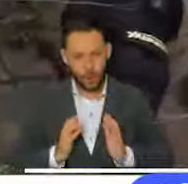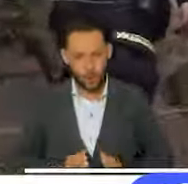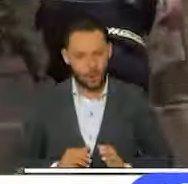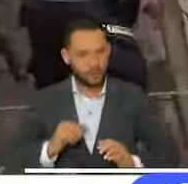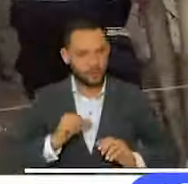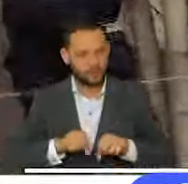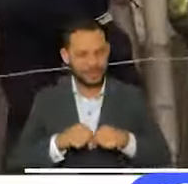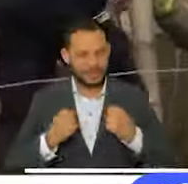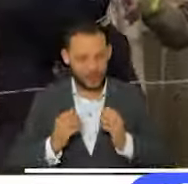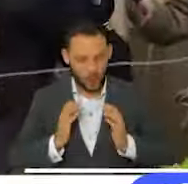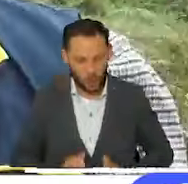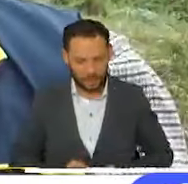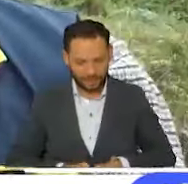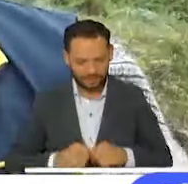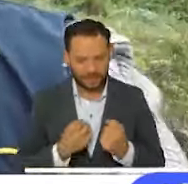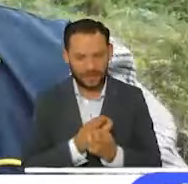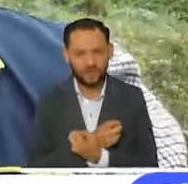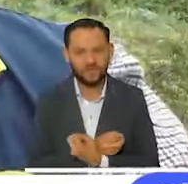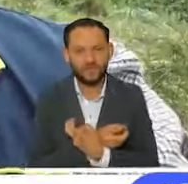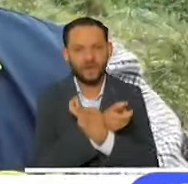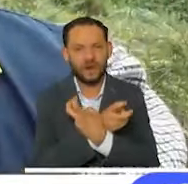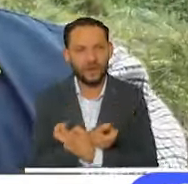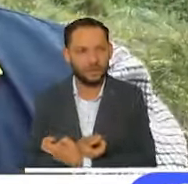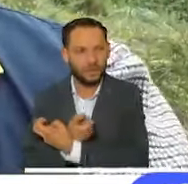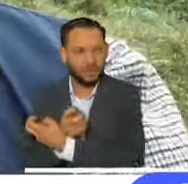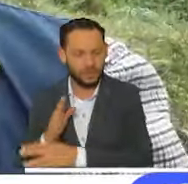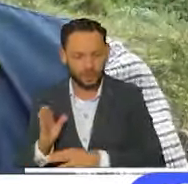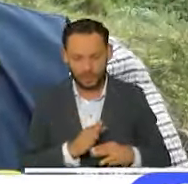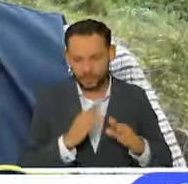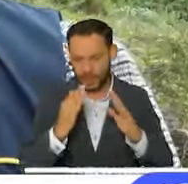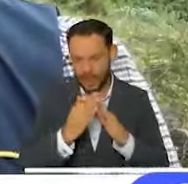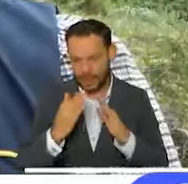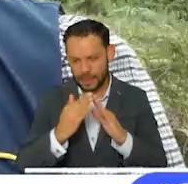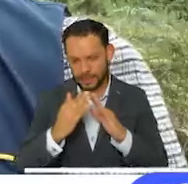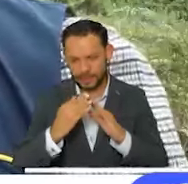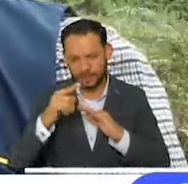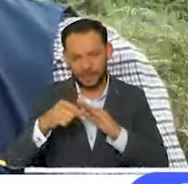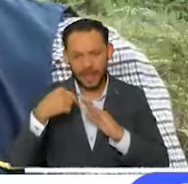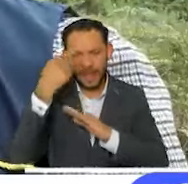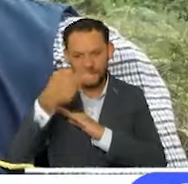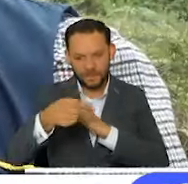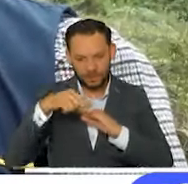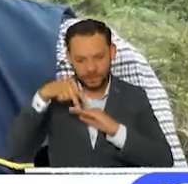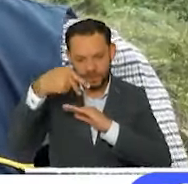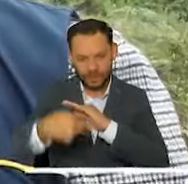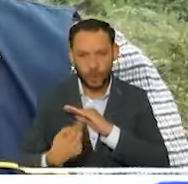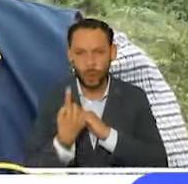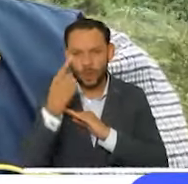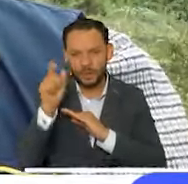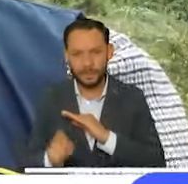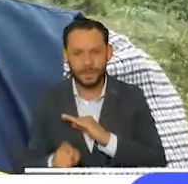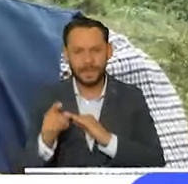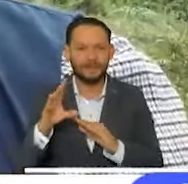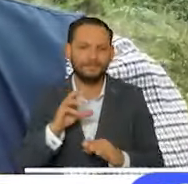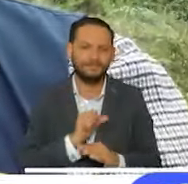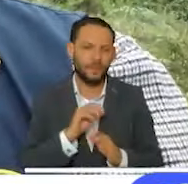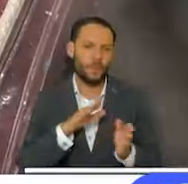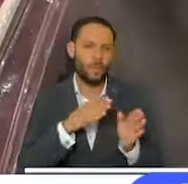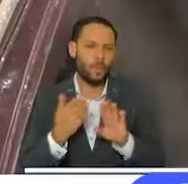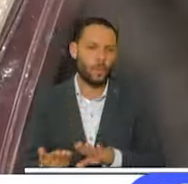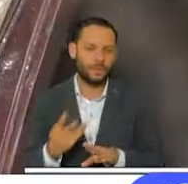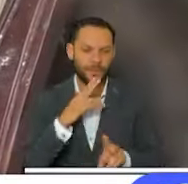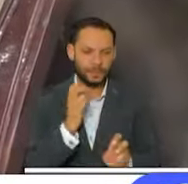búsqueda pues con la familia también se encontró que en la parte posterior de la vivienda debajo los escombros identificó una persona que infortunadamente falleció en